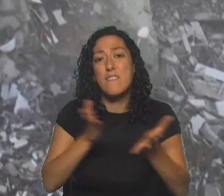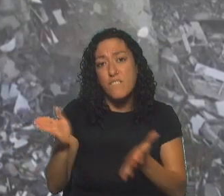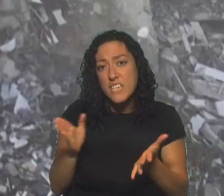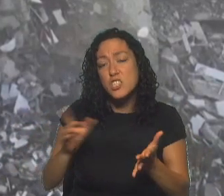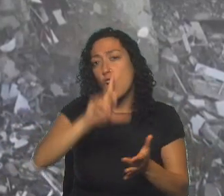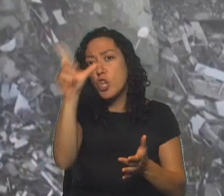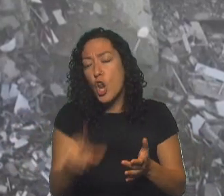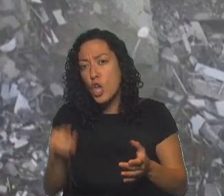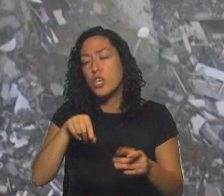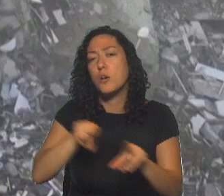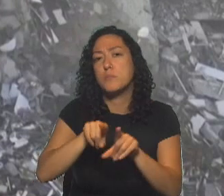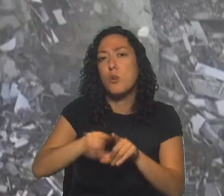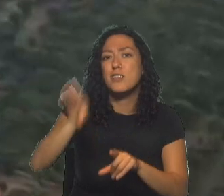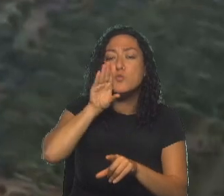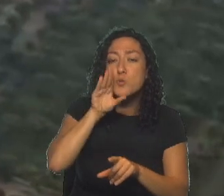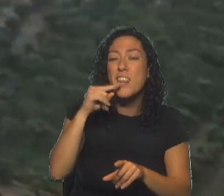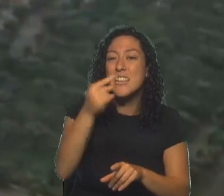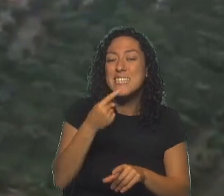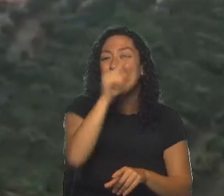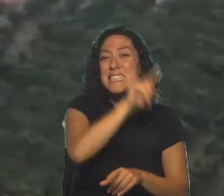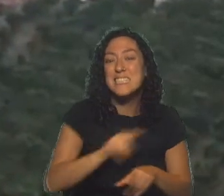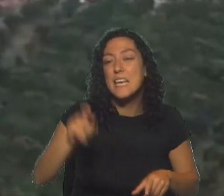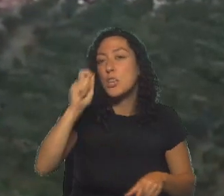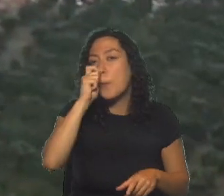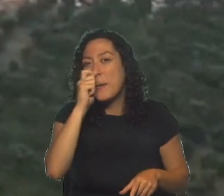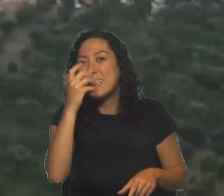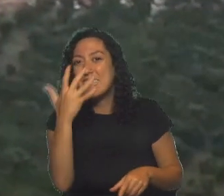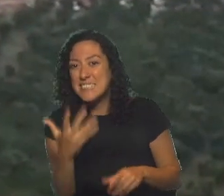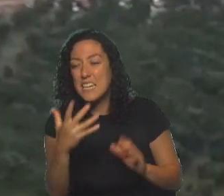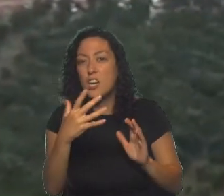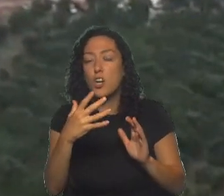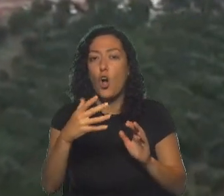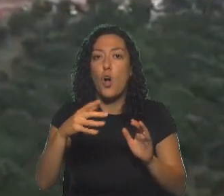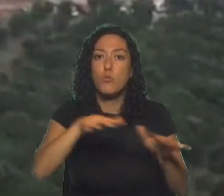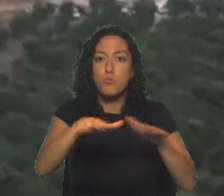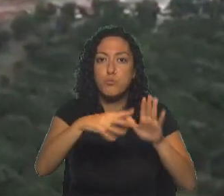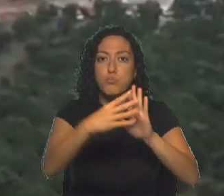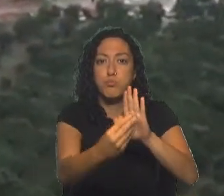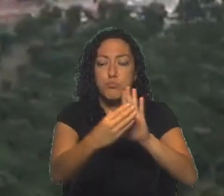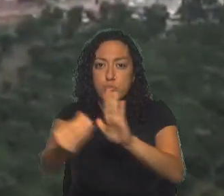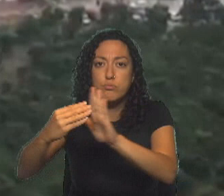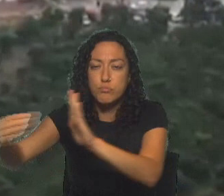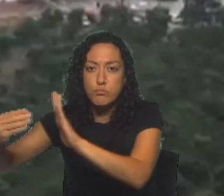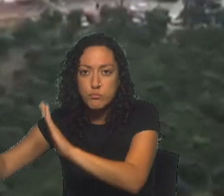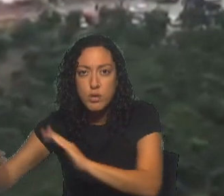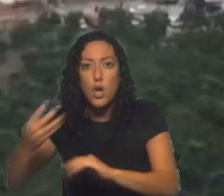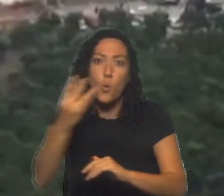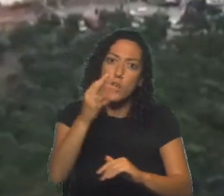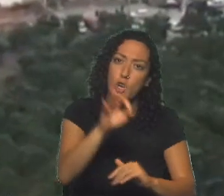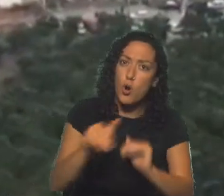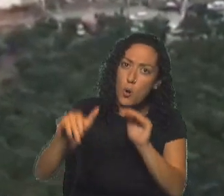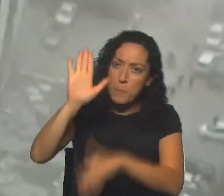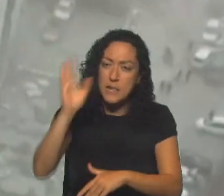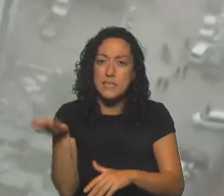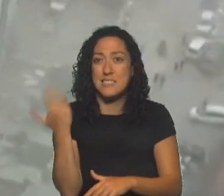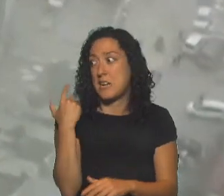se produjeron al menos 125 réplicas de 4 o más de magnitud desde ayer a